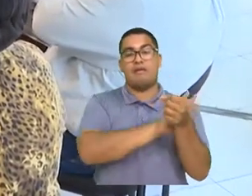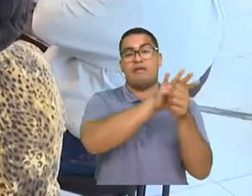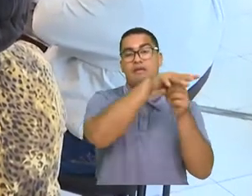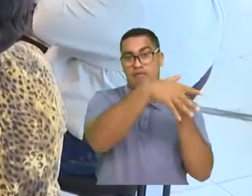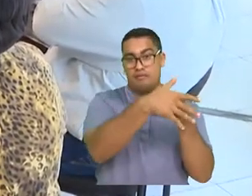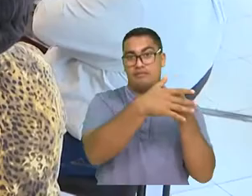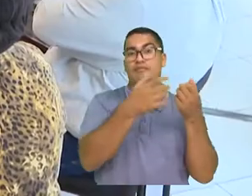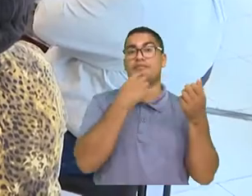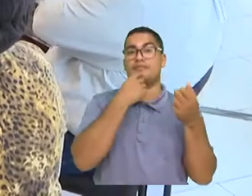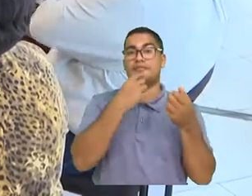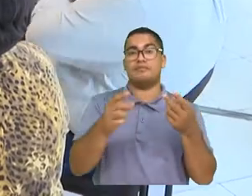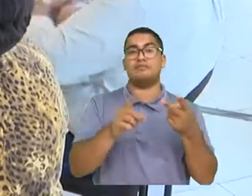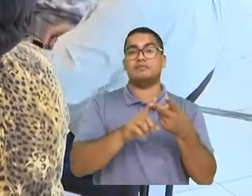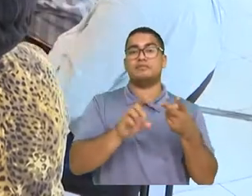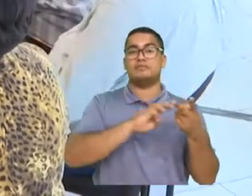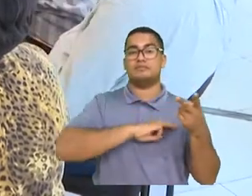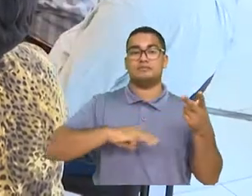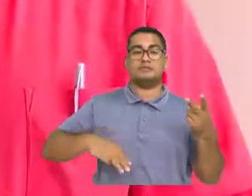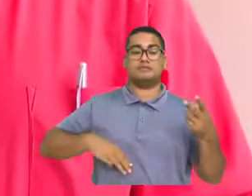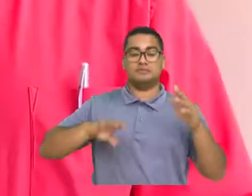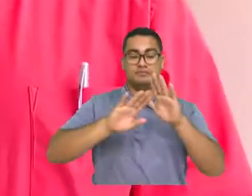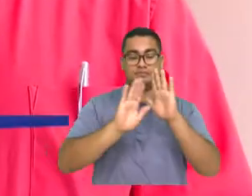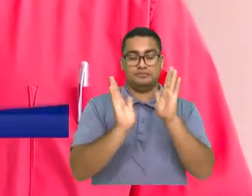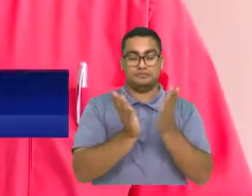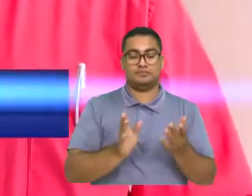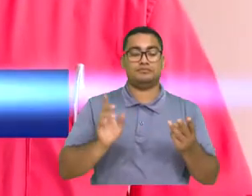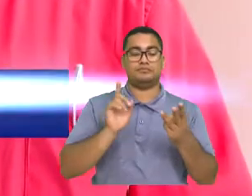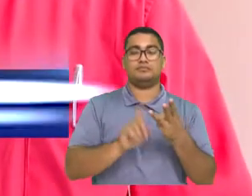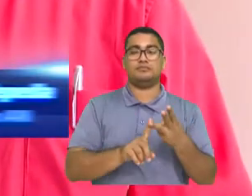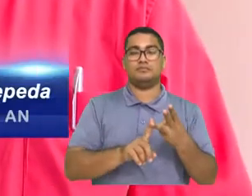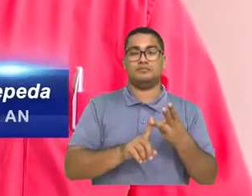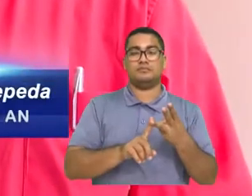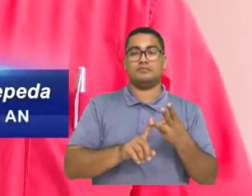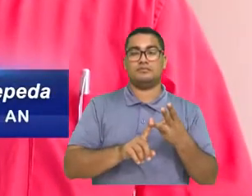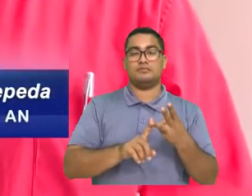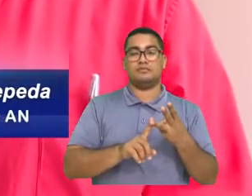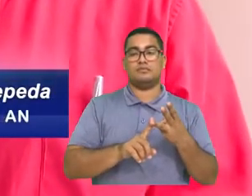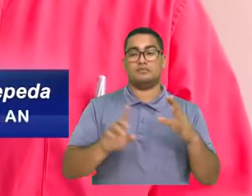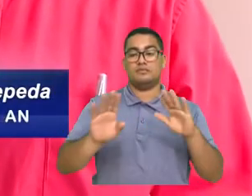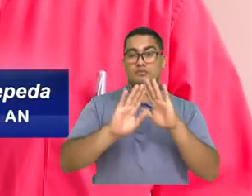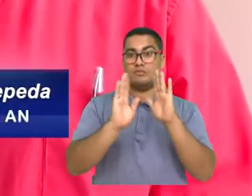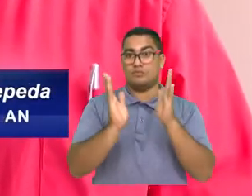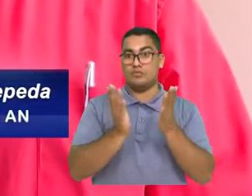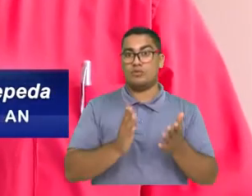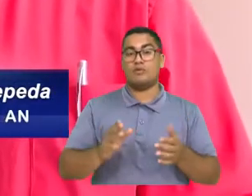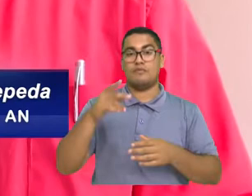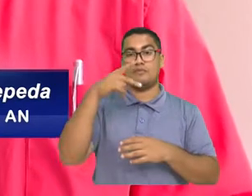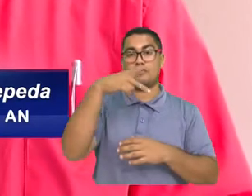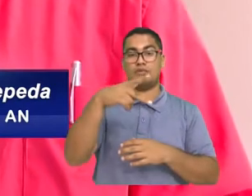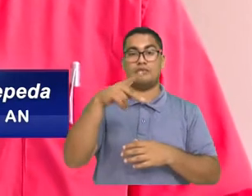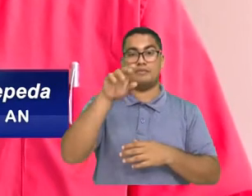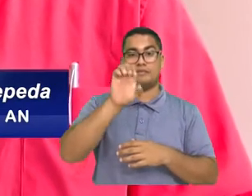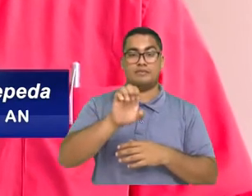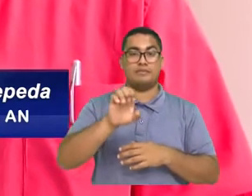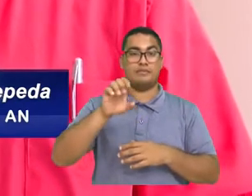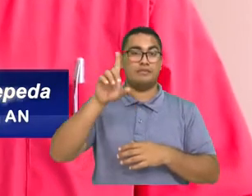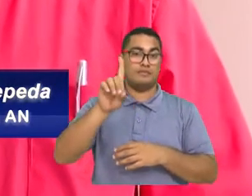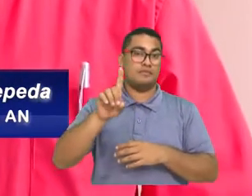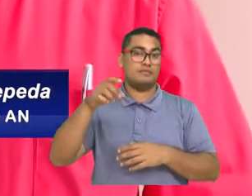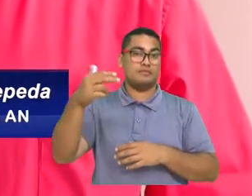de del Ministerio de la Mujer, con la compañera procuradora especial para la mujer de la Procuraduría de Derechos